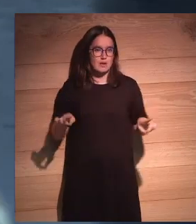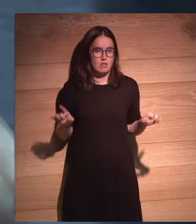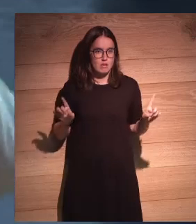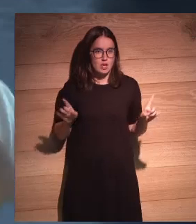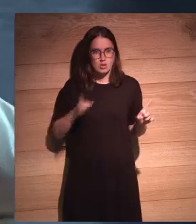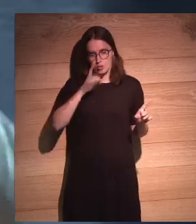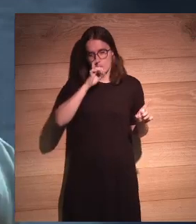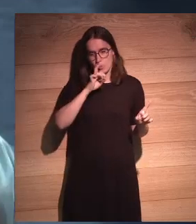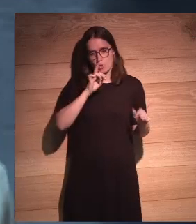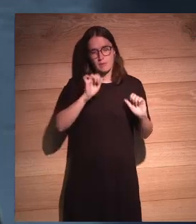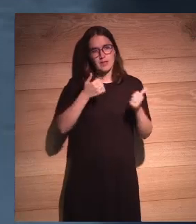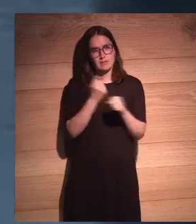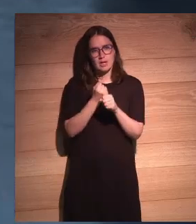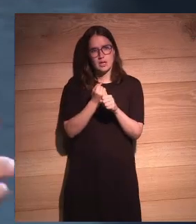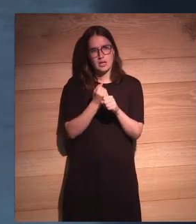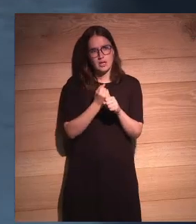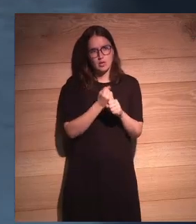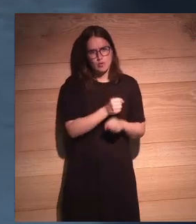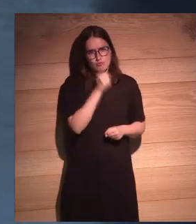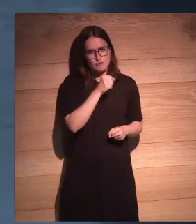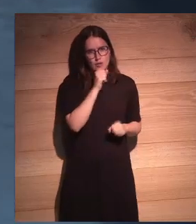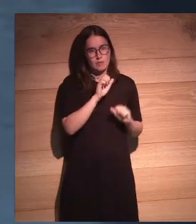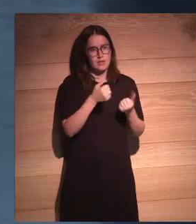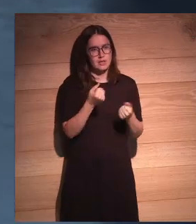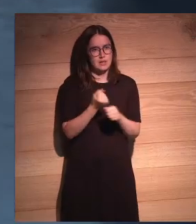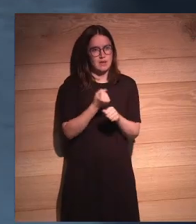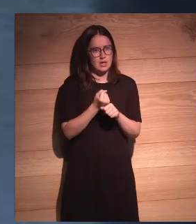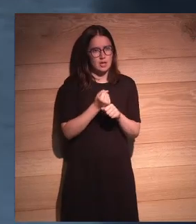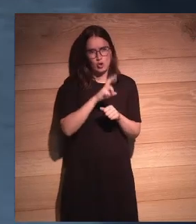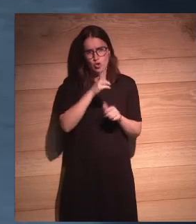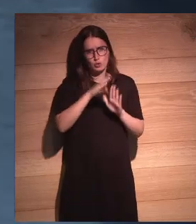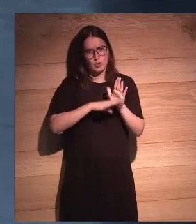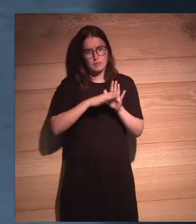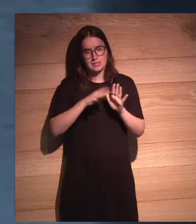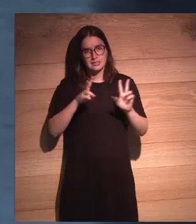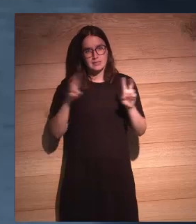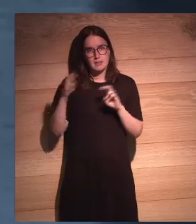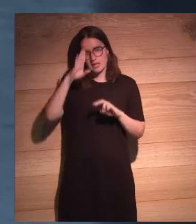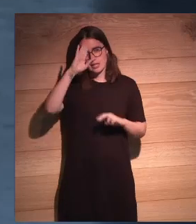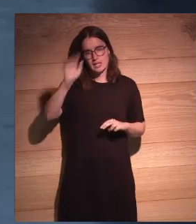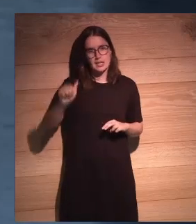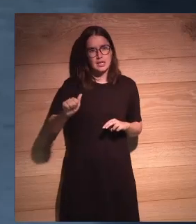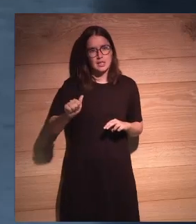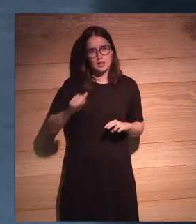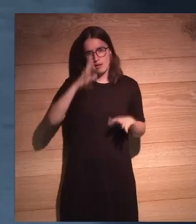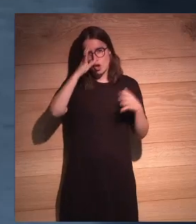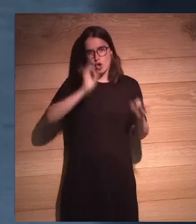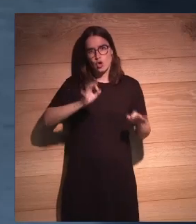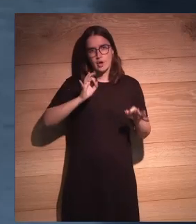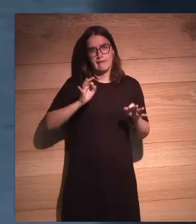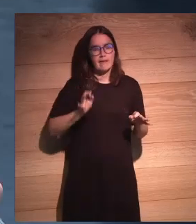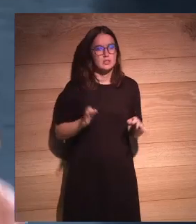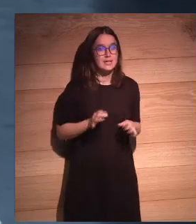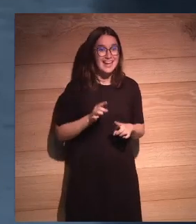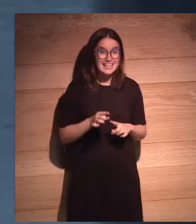Yo me acuerdo, empecé a trabajar, soy muy viejo, empecé a trabajar con Merauer, y de la parte aquella de la inteligencia lógica, de la